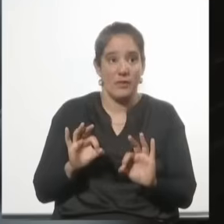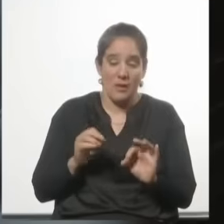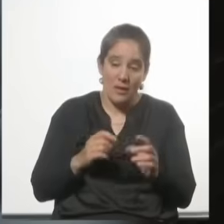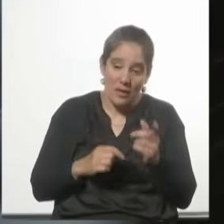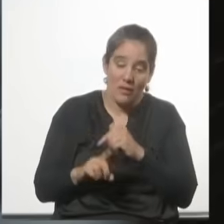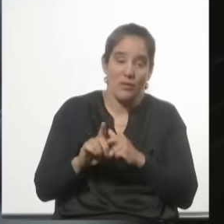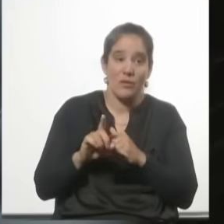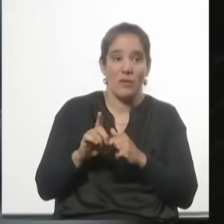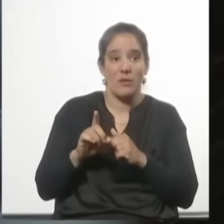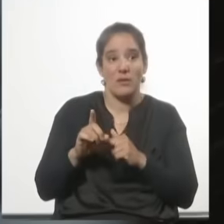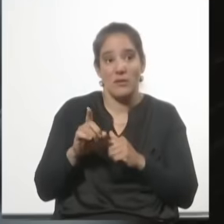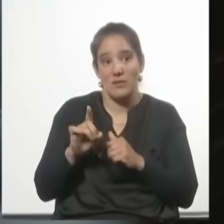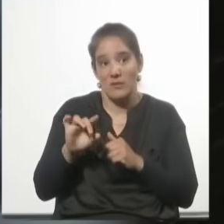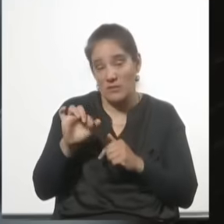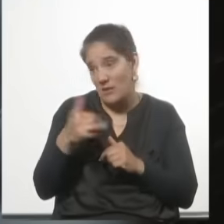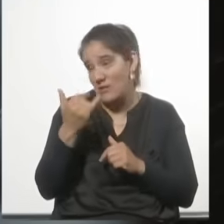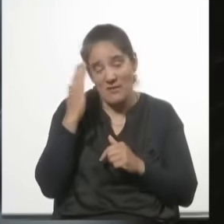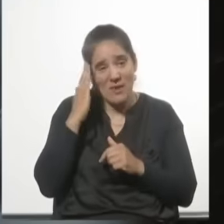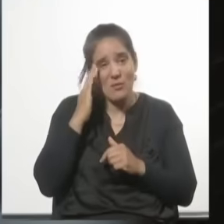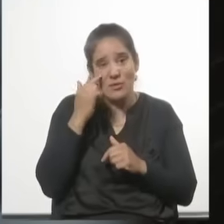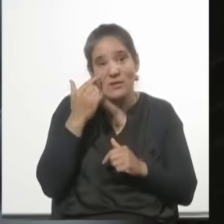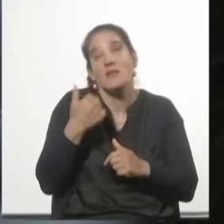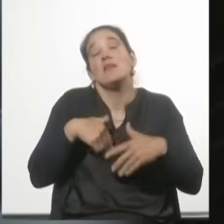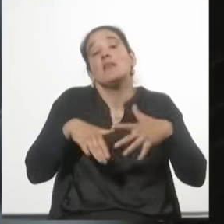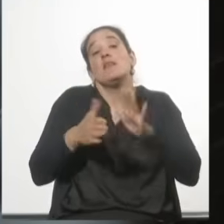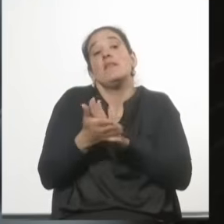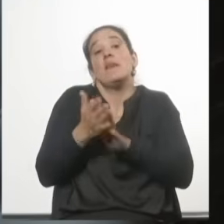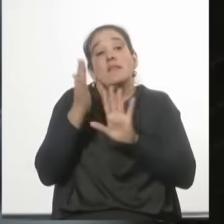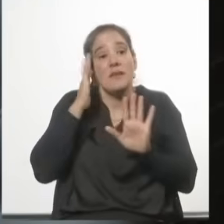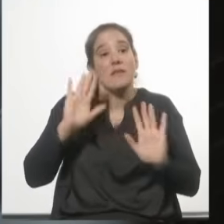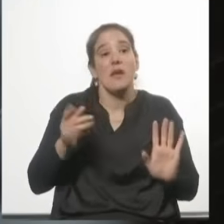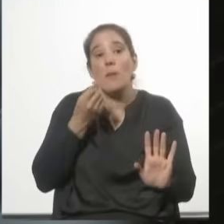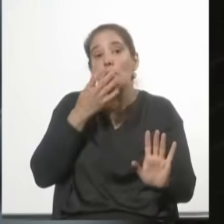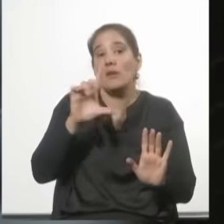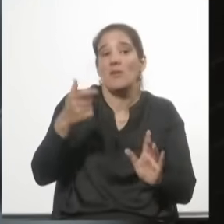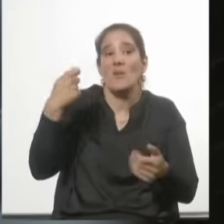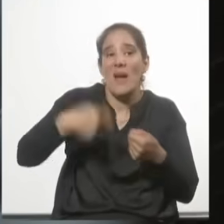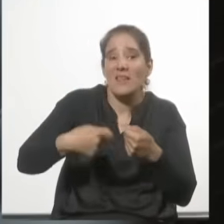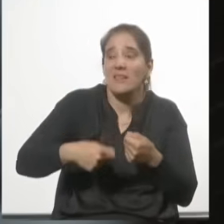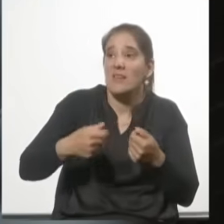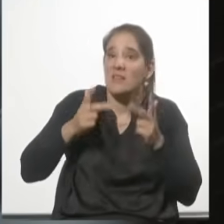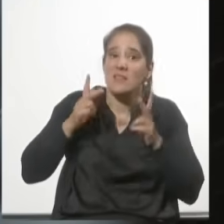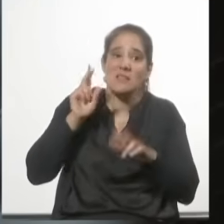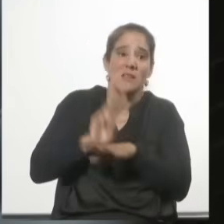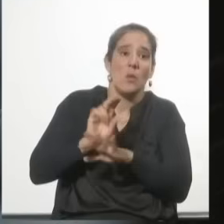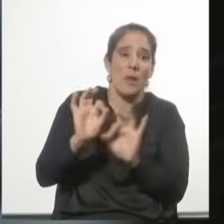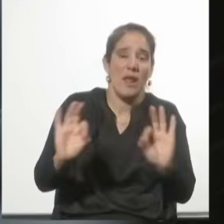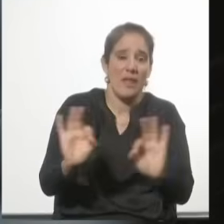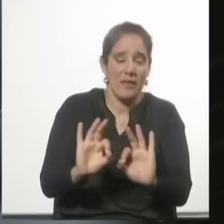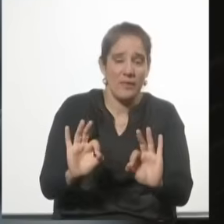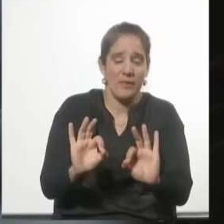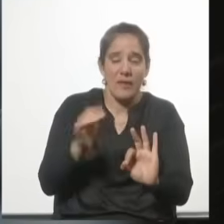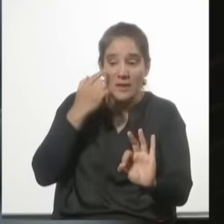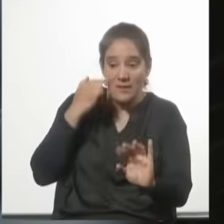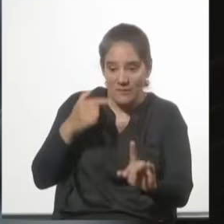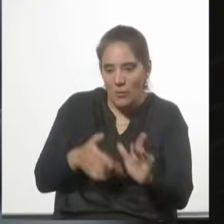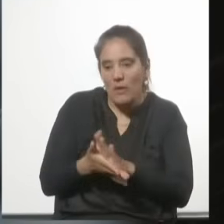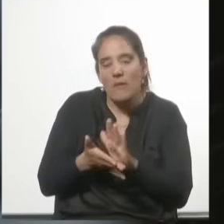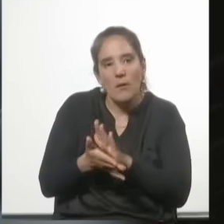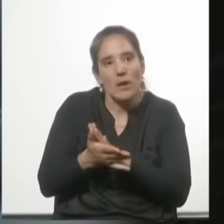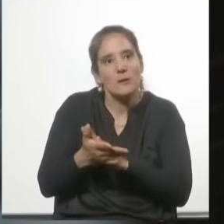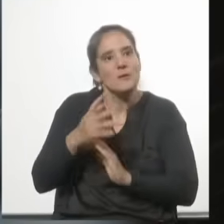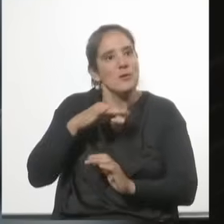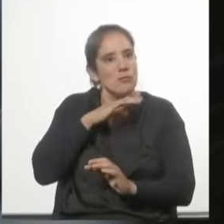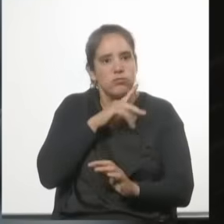pero también más anunciado y previsible. En pocas horas se identificaron fuertes indicios de actividad fraudulenta y